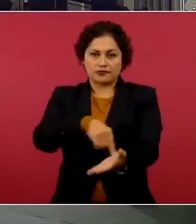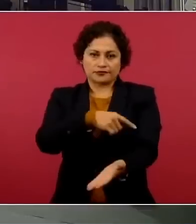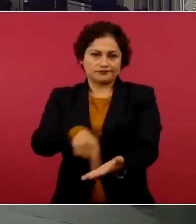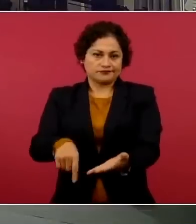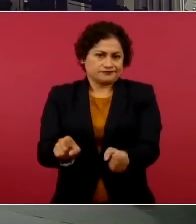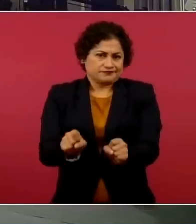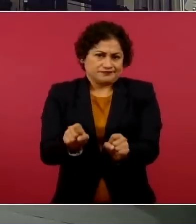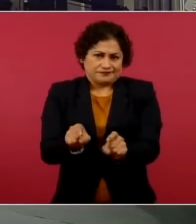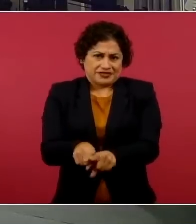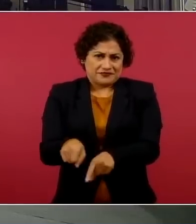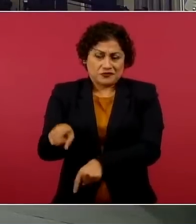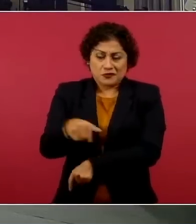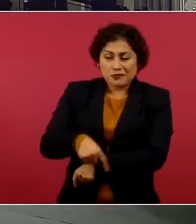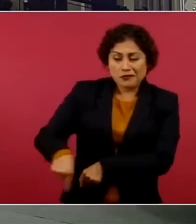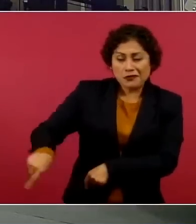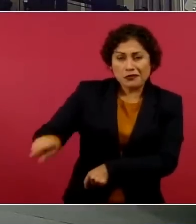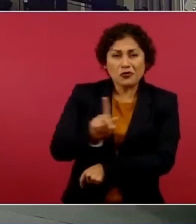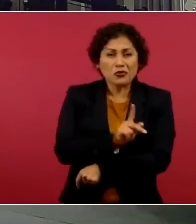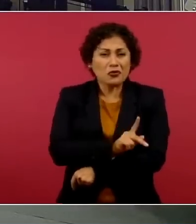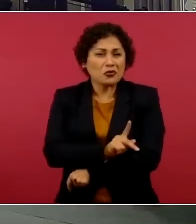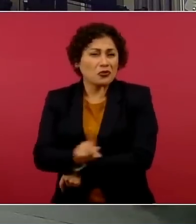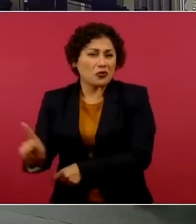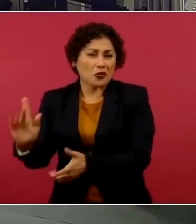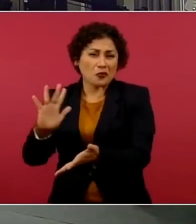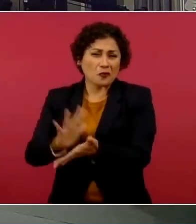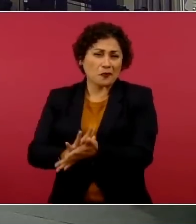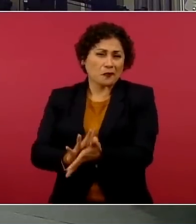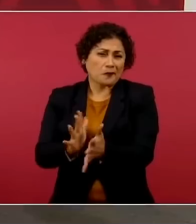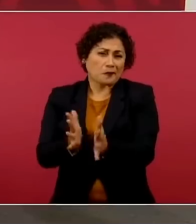De ahí vienen todos. Es una escuela.